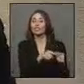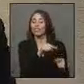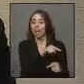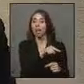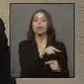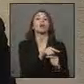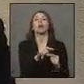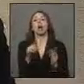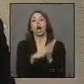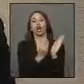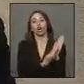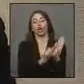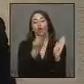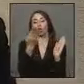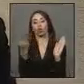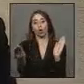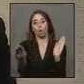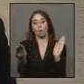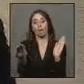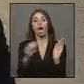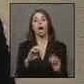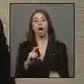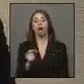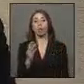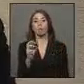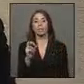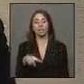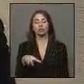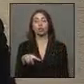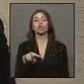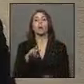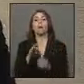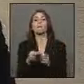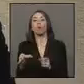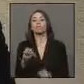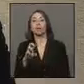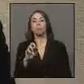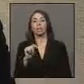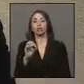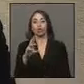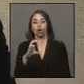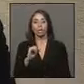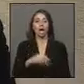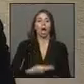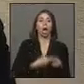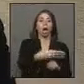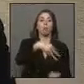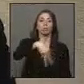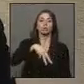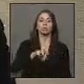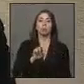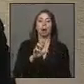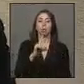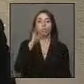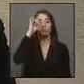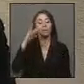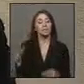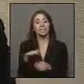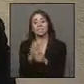quiero que esto sea enviado con copia, este oficio, a la Gobernación Provincial de Petorca y a la Municipalidad de Papudo, para que estén al tanto de esta